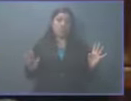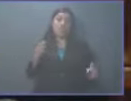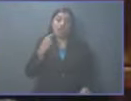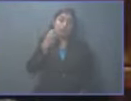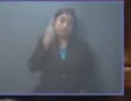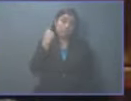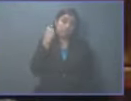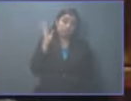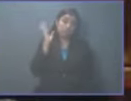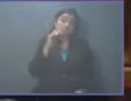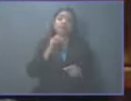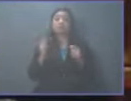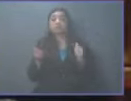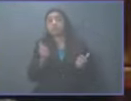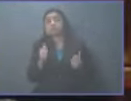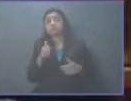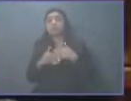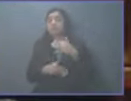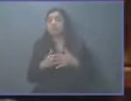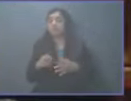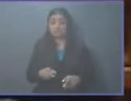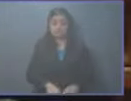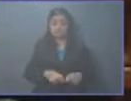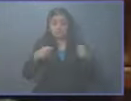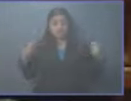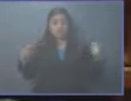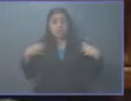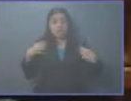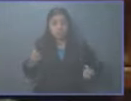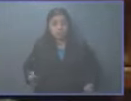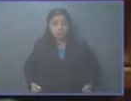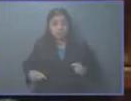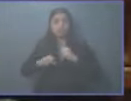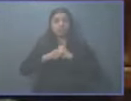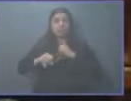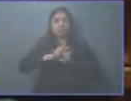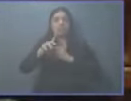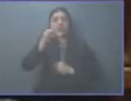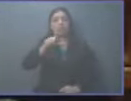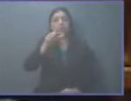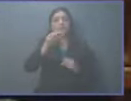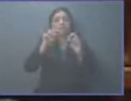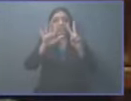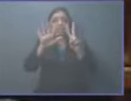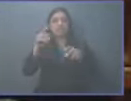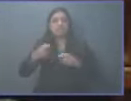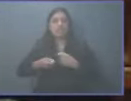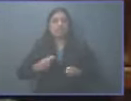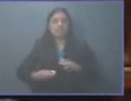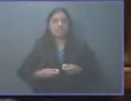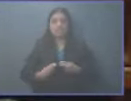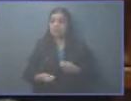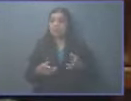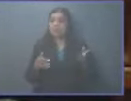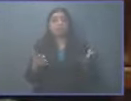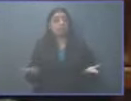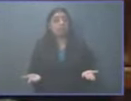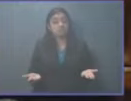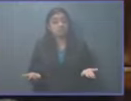ayer, según se establece en el Diario Oficial de fecha lunes 7 de diciembre,